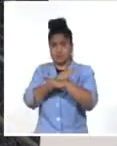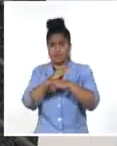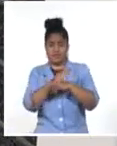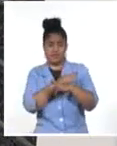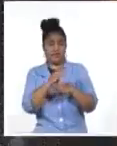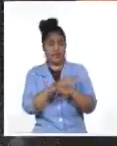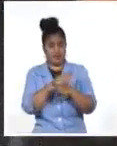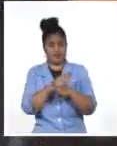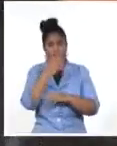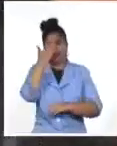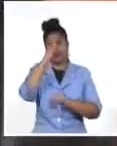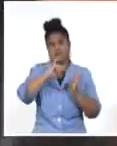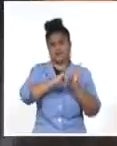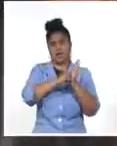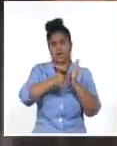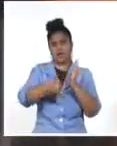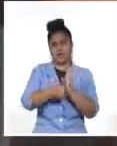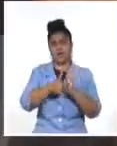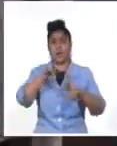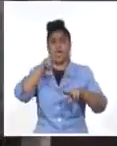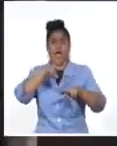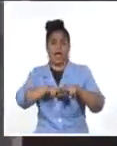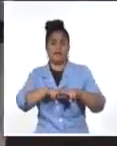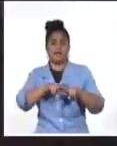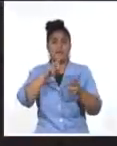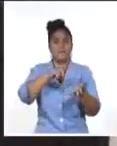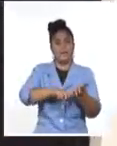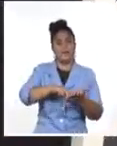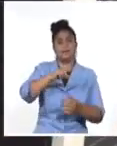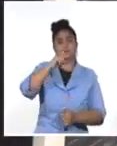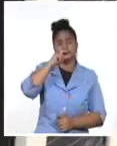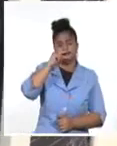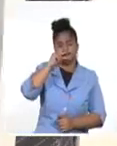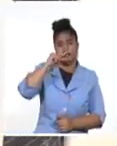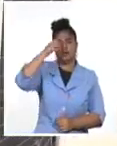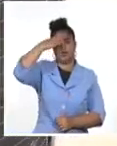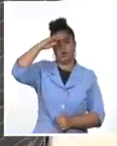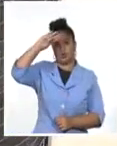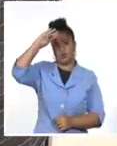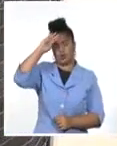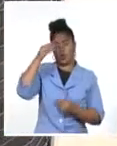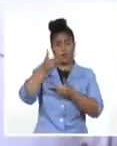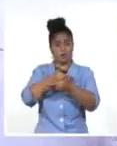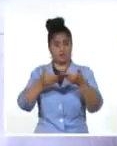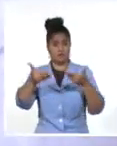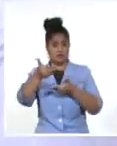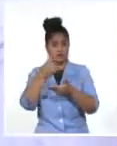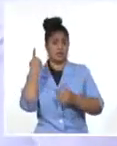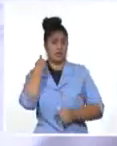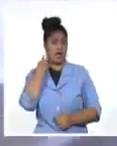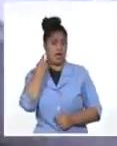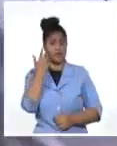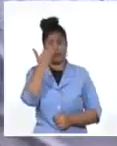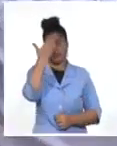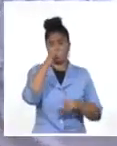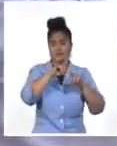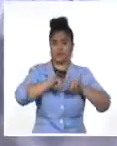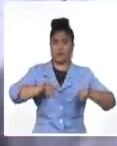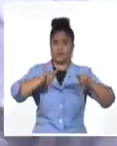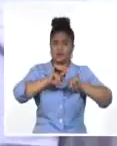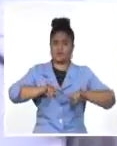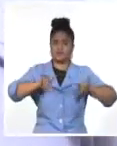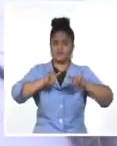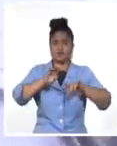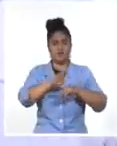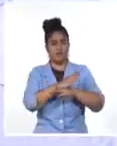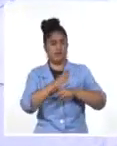partir del proyecto HPC Cuba, fruto de la colaboración que desde hace varios años sostienen las Universidades Flamencas de Bélgica